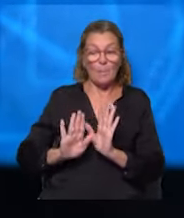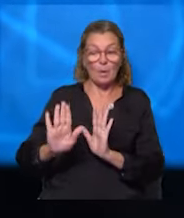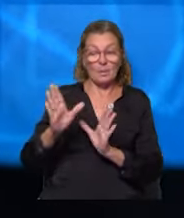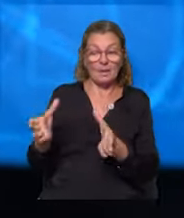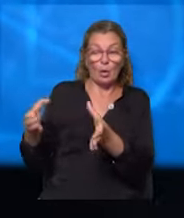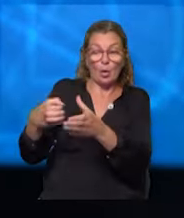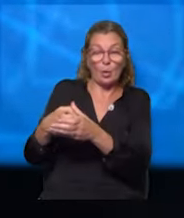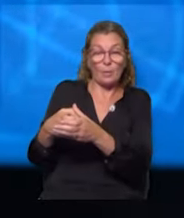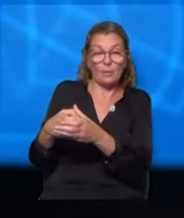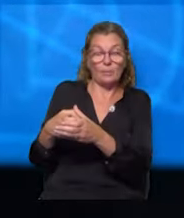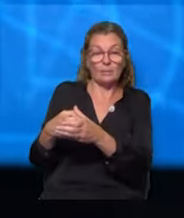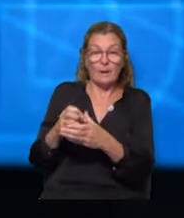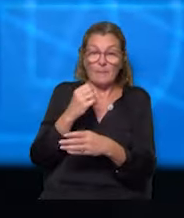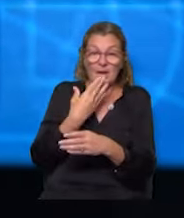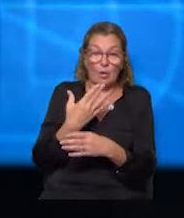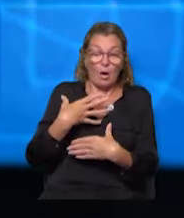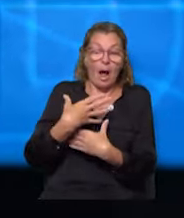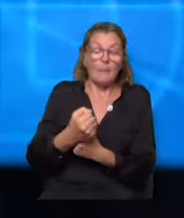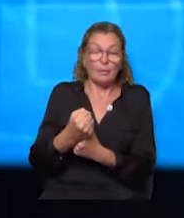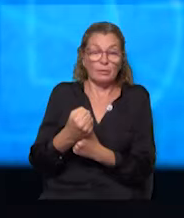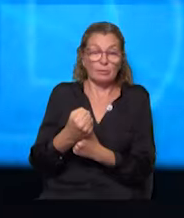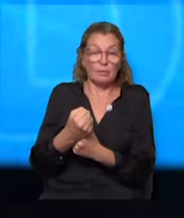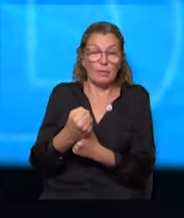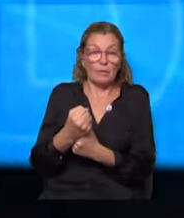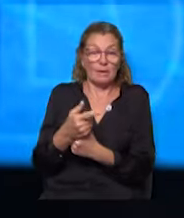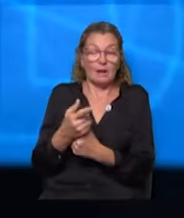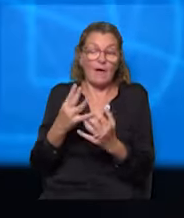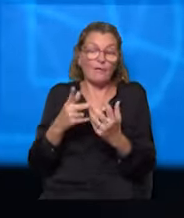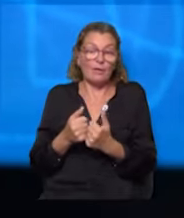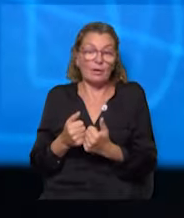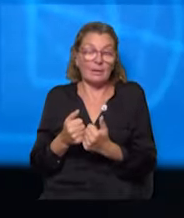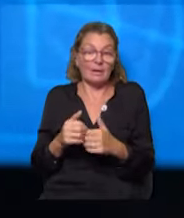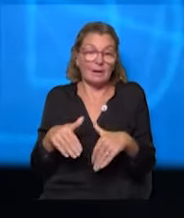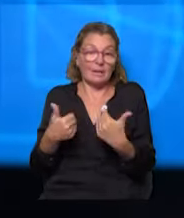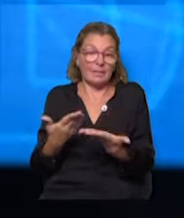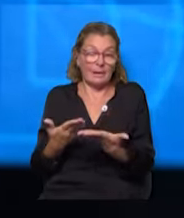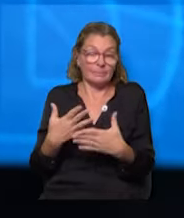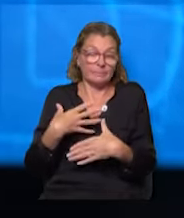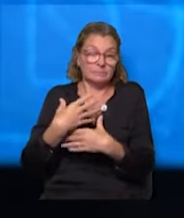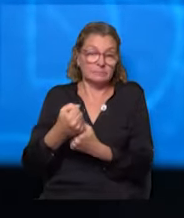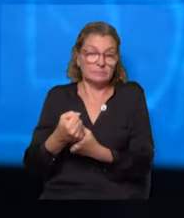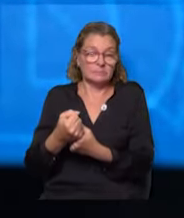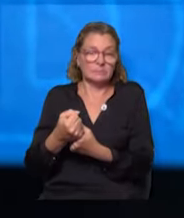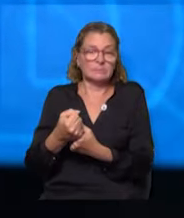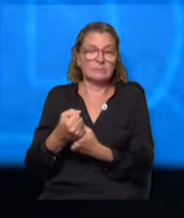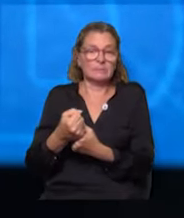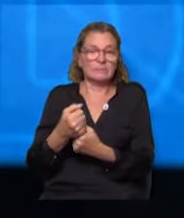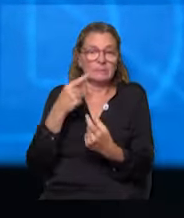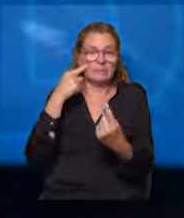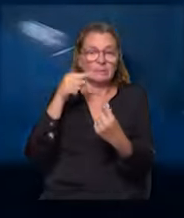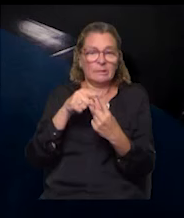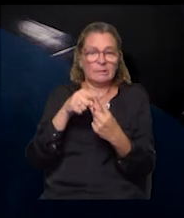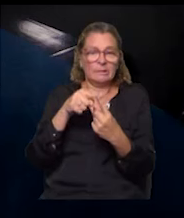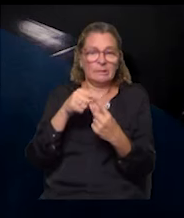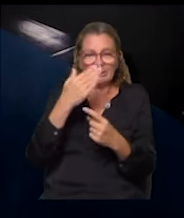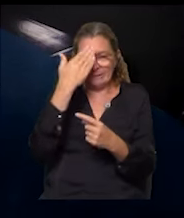convocatoria era la mejor contribución el instrumento que otorgaba la mejor contribución al objetivo central